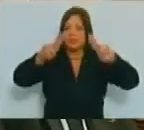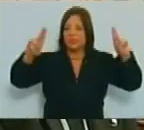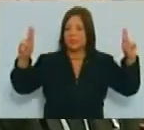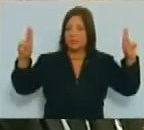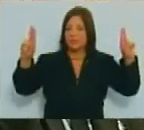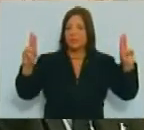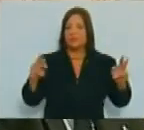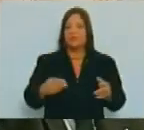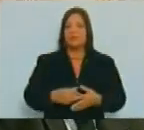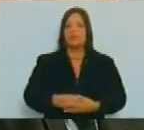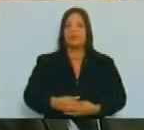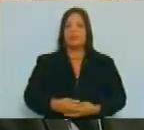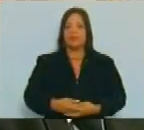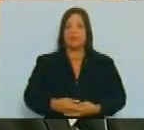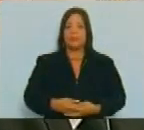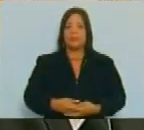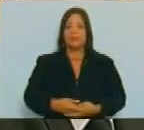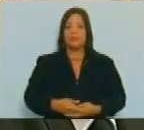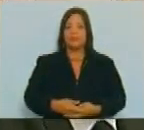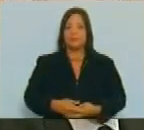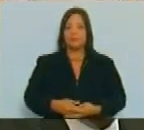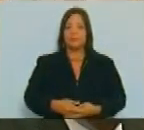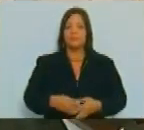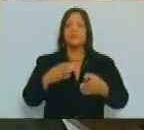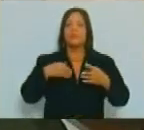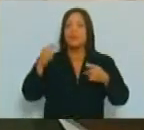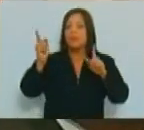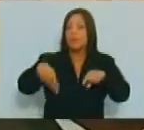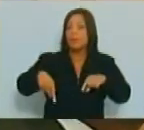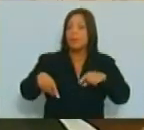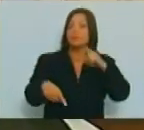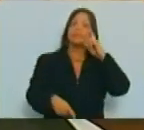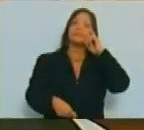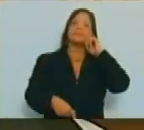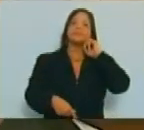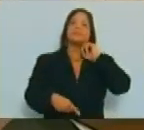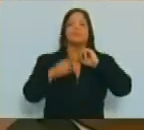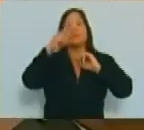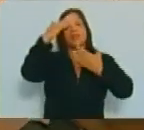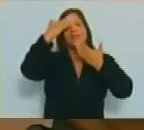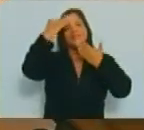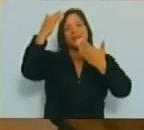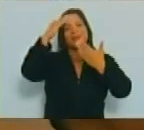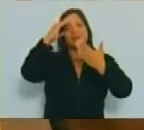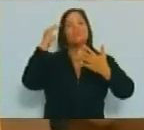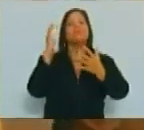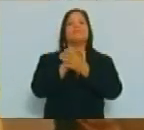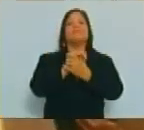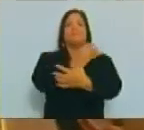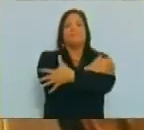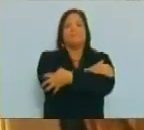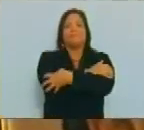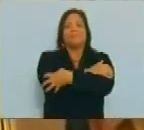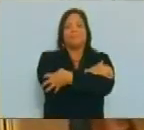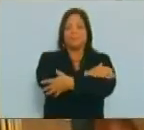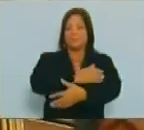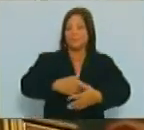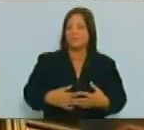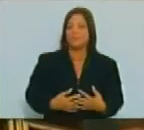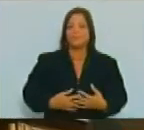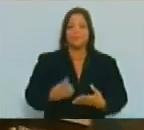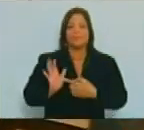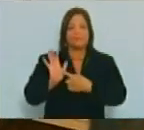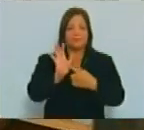justicia y paz así como también un saludo fraterno de